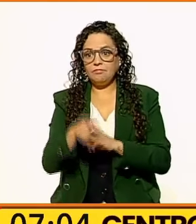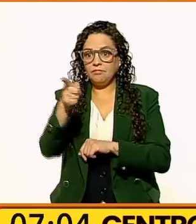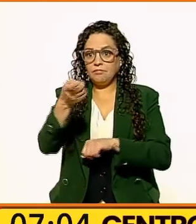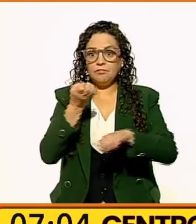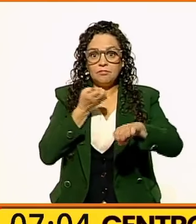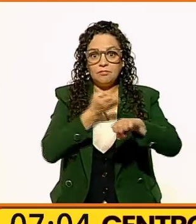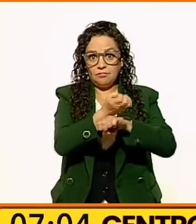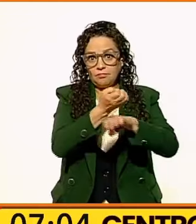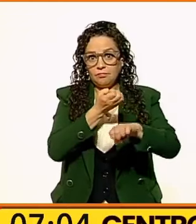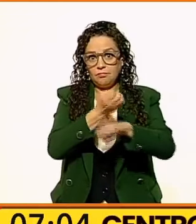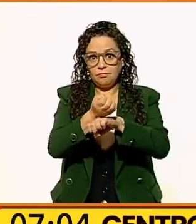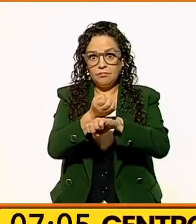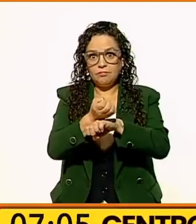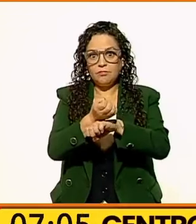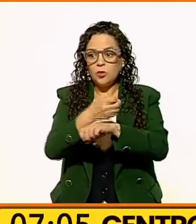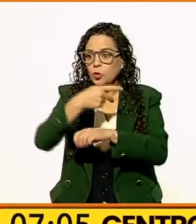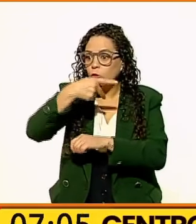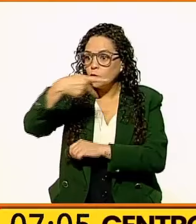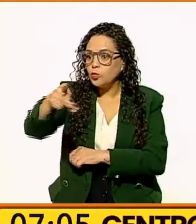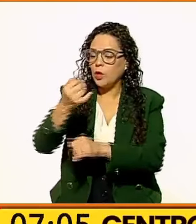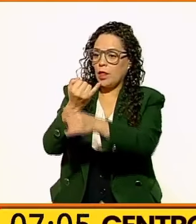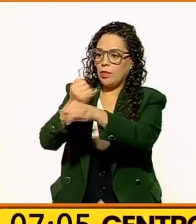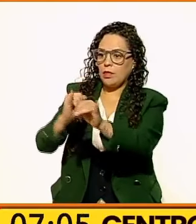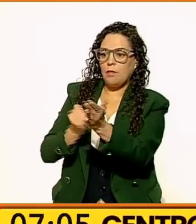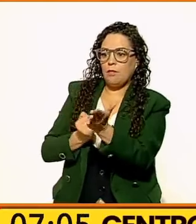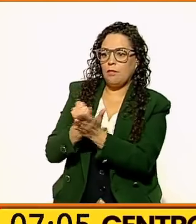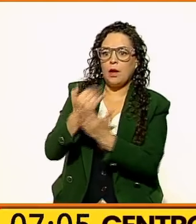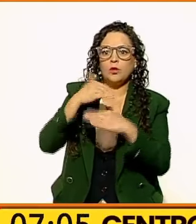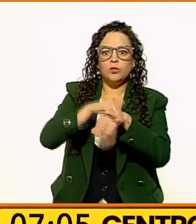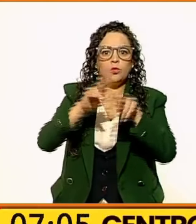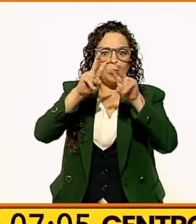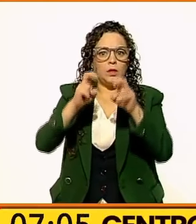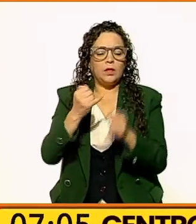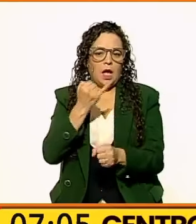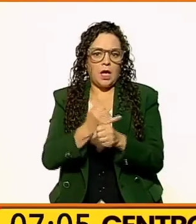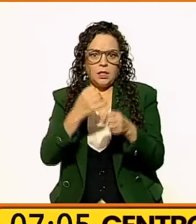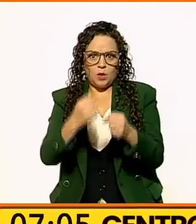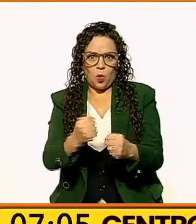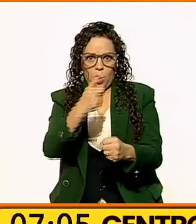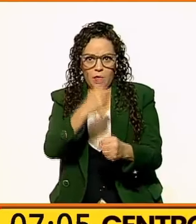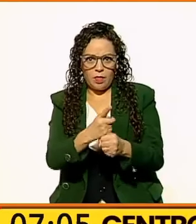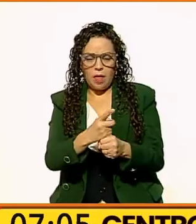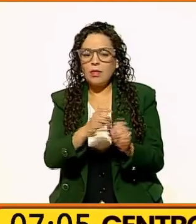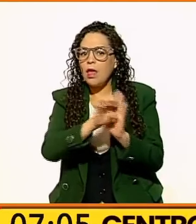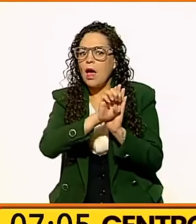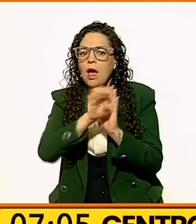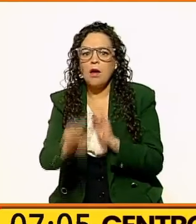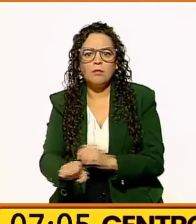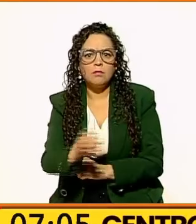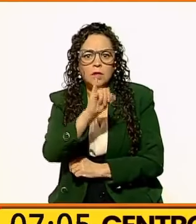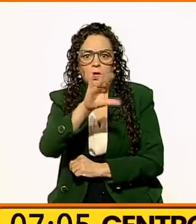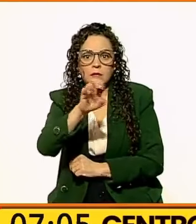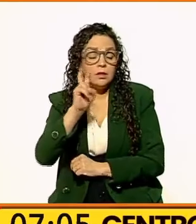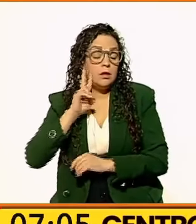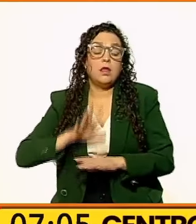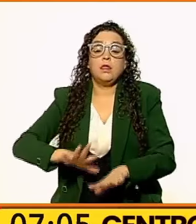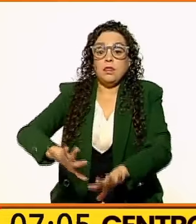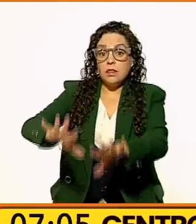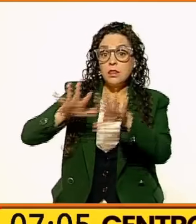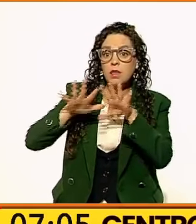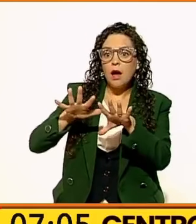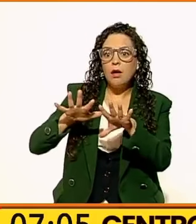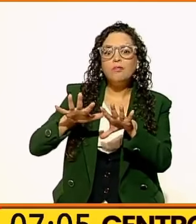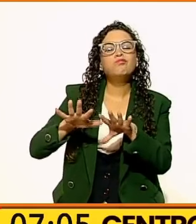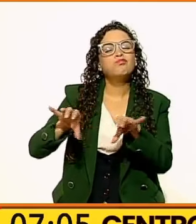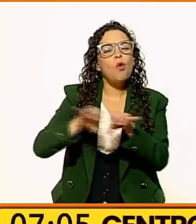cuestión de seguridad. Esto va mucho más allá simplemente de lo que ha sucedido con el ICE, ¿no? Y pareciera ser que esto es parte de